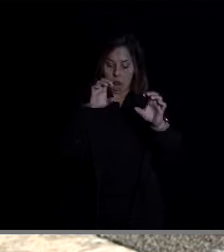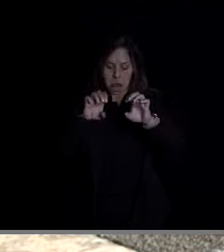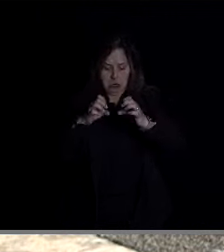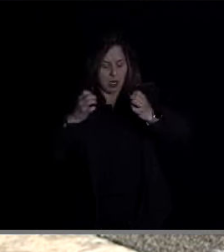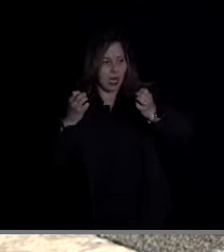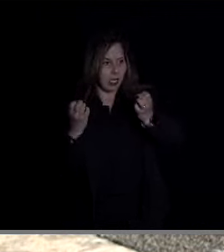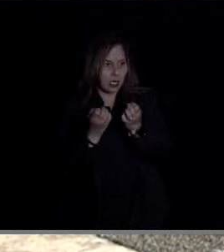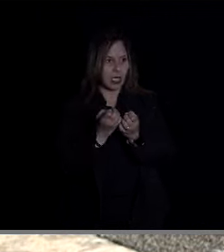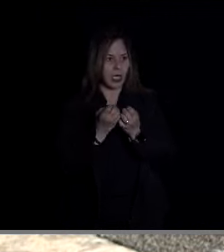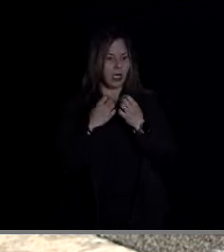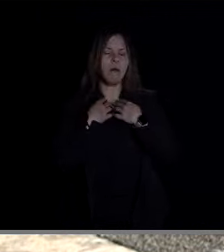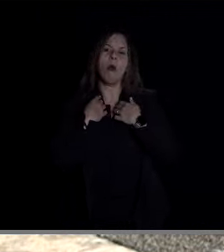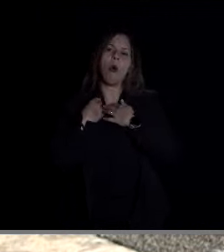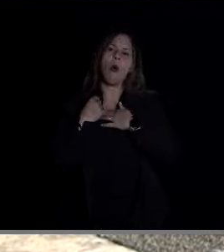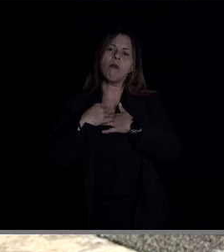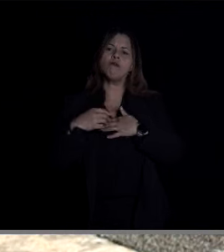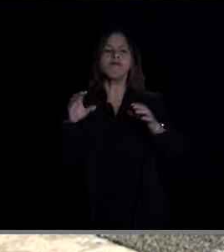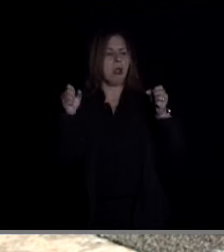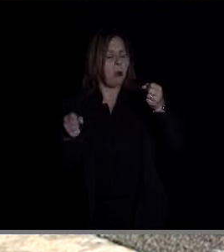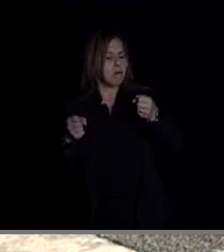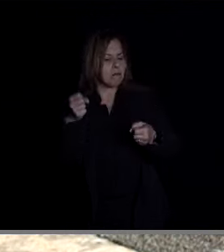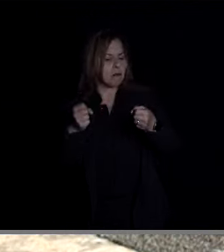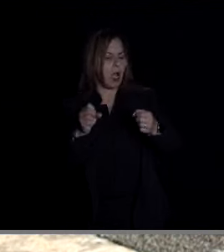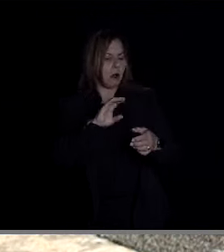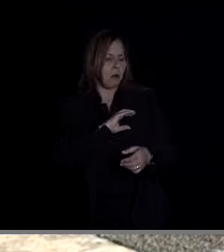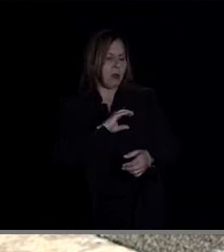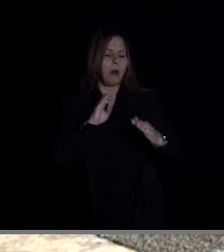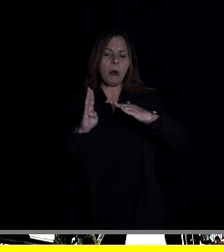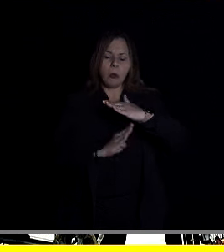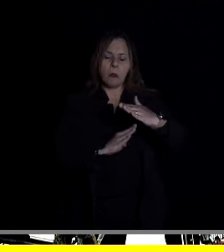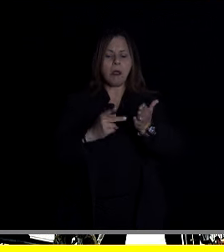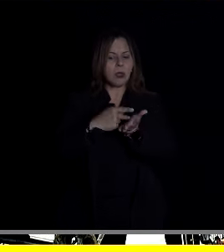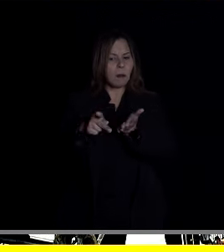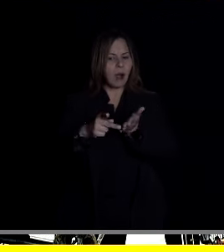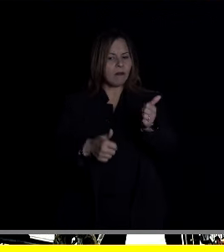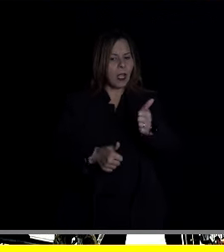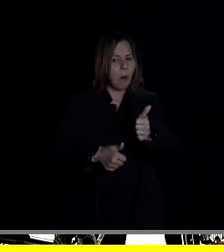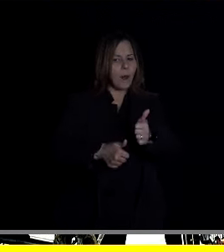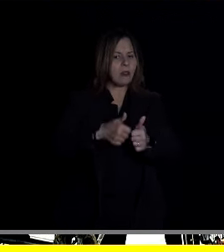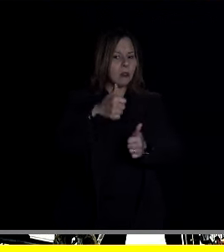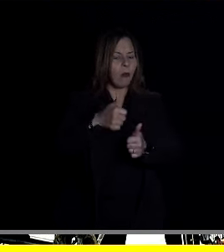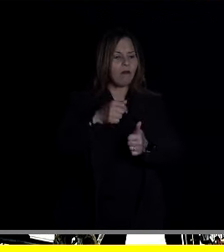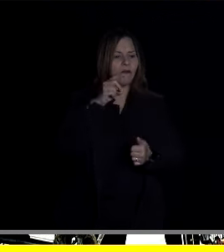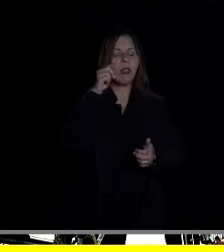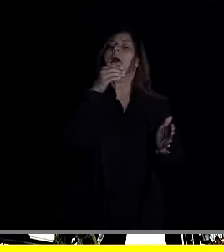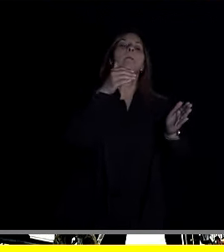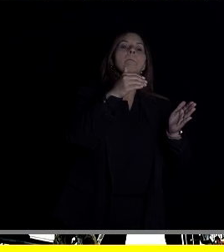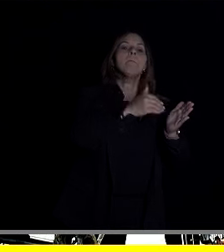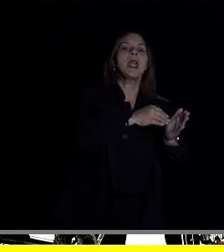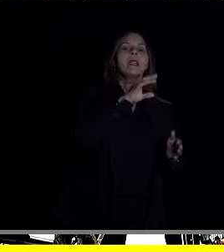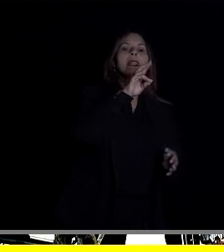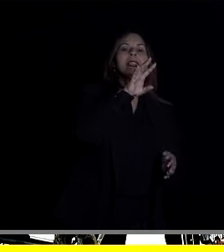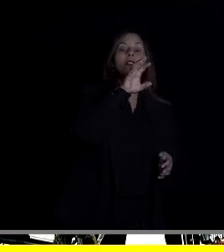la modernización de la flota vehicular, el sueldo básico de la Policía Municipal se aumentó de 1.750